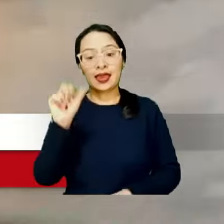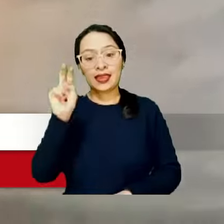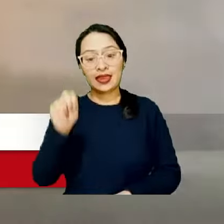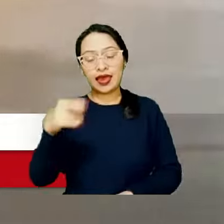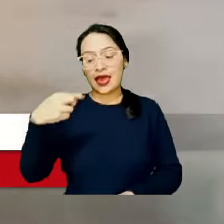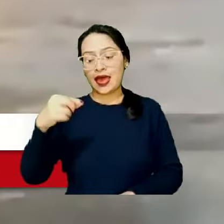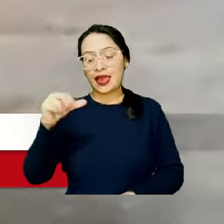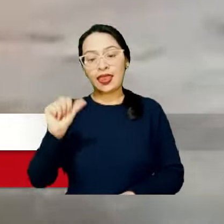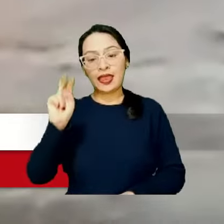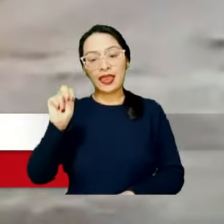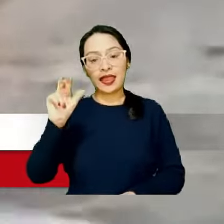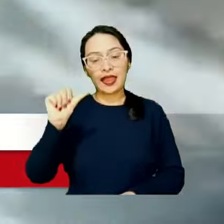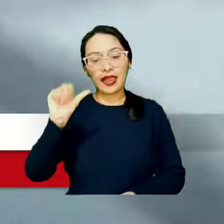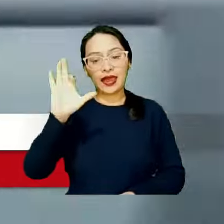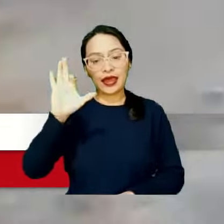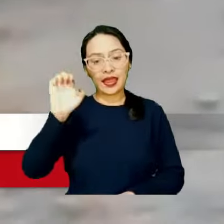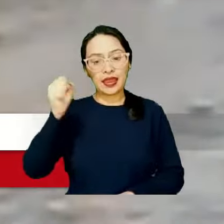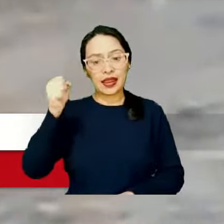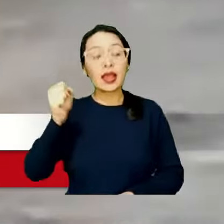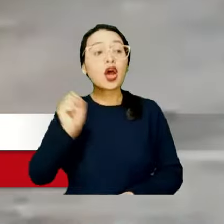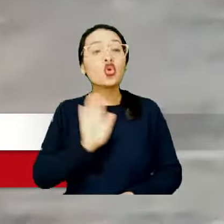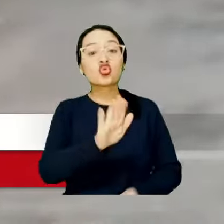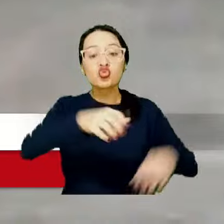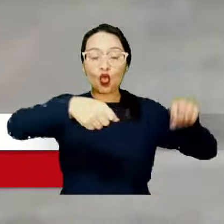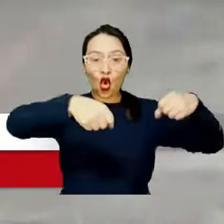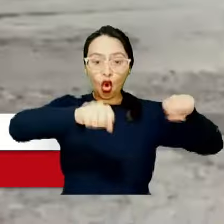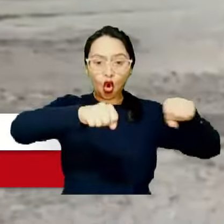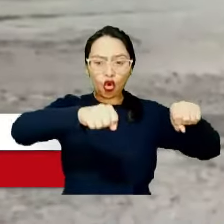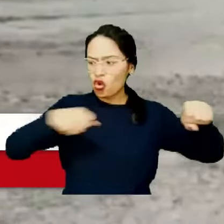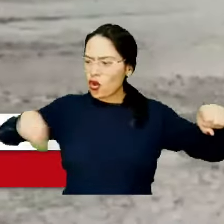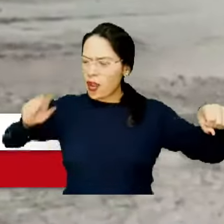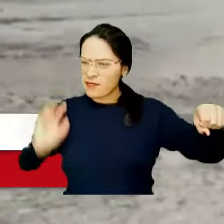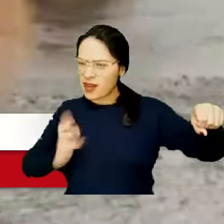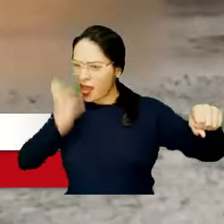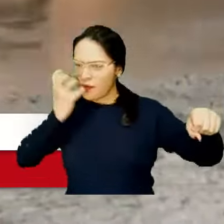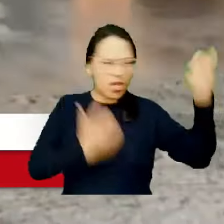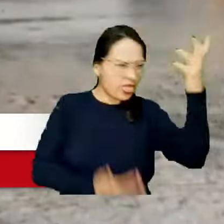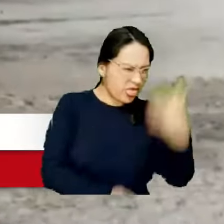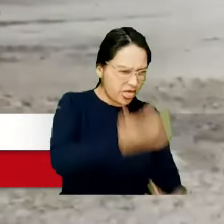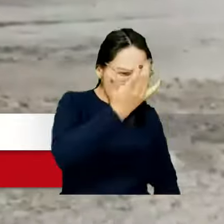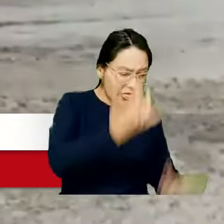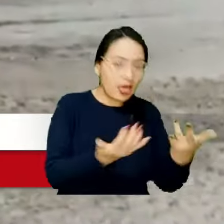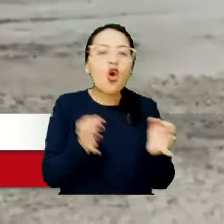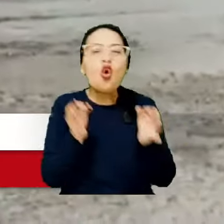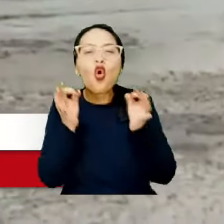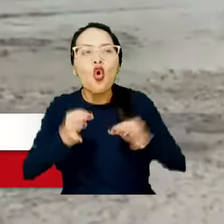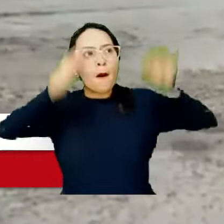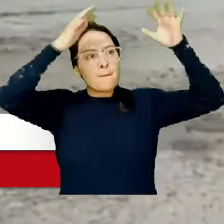de ellos, pero la lluvia evitó que esta se queme. Entonces de ahí le coge la gente